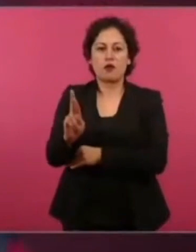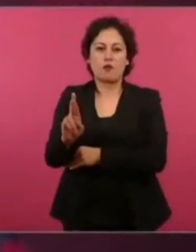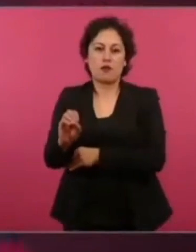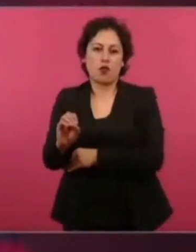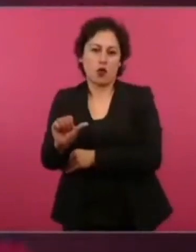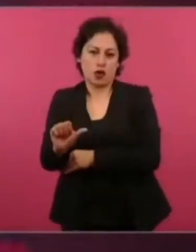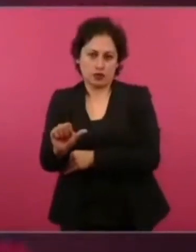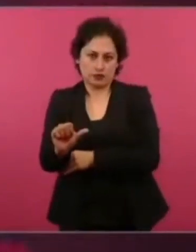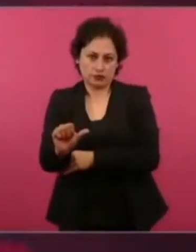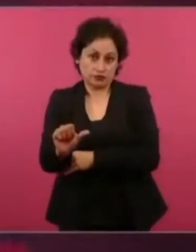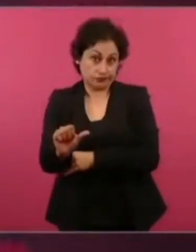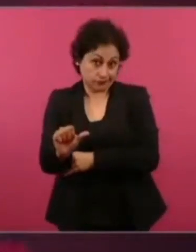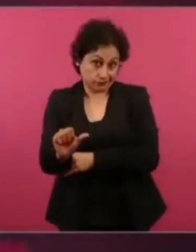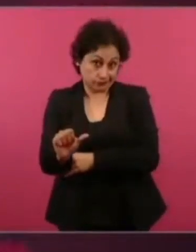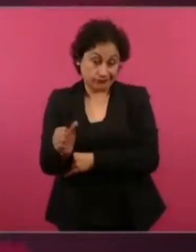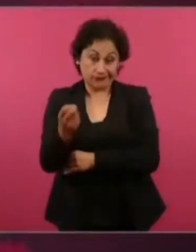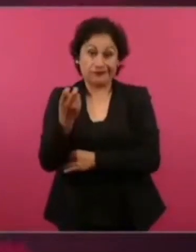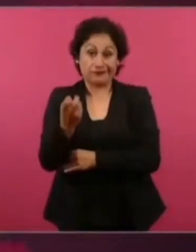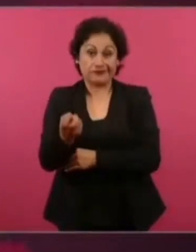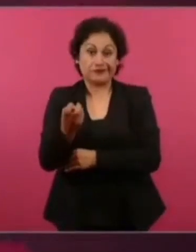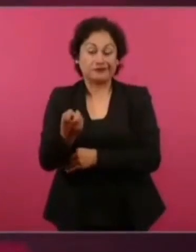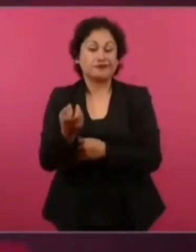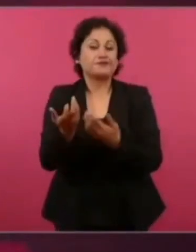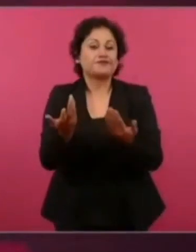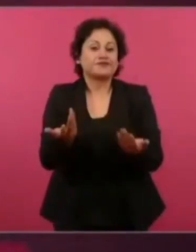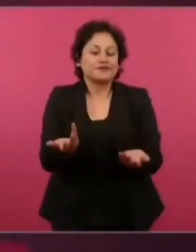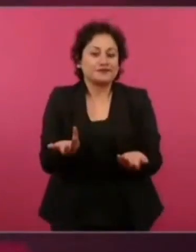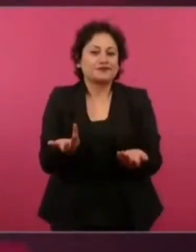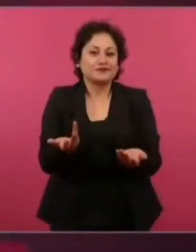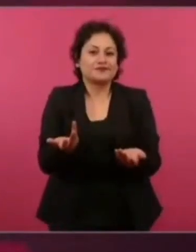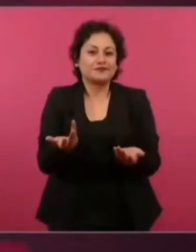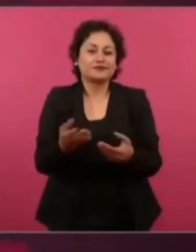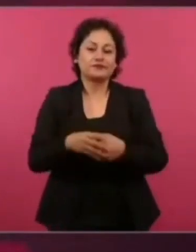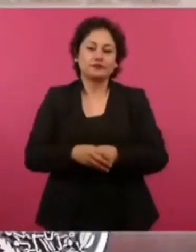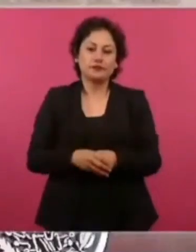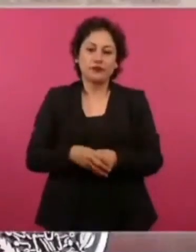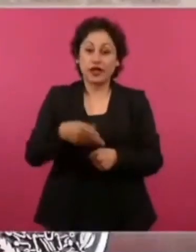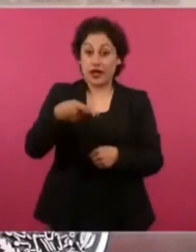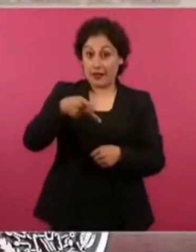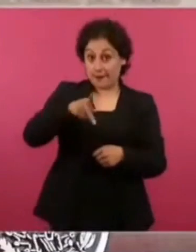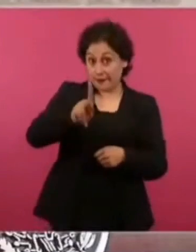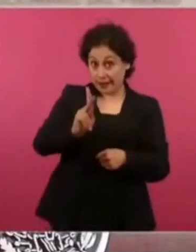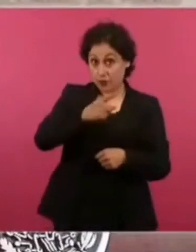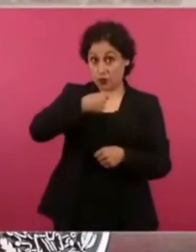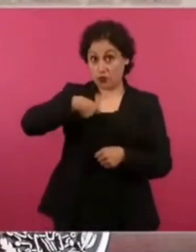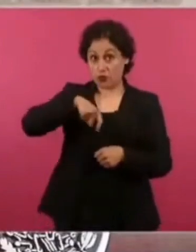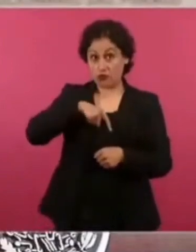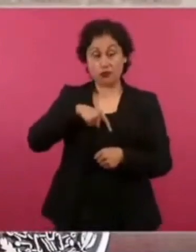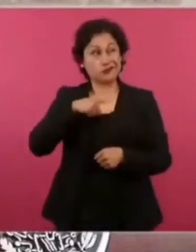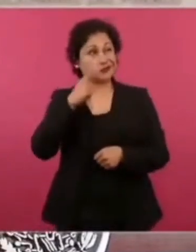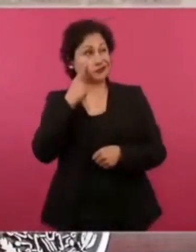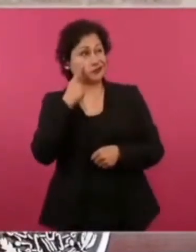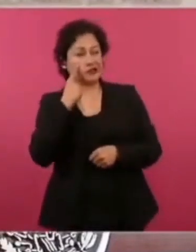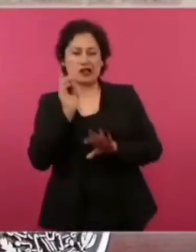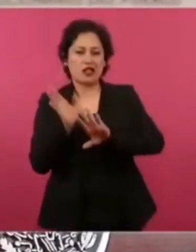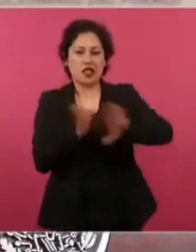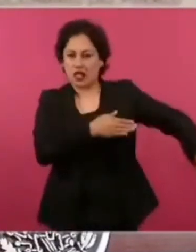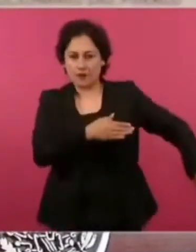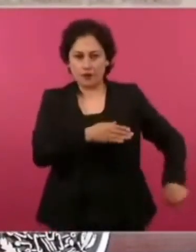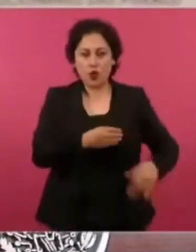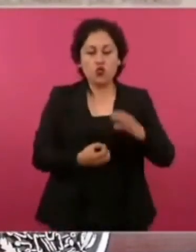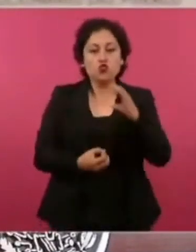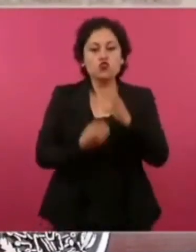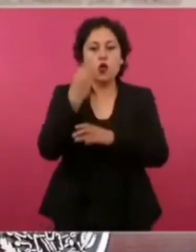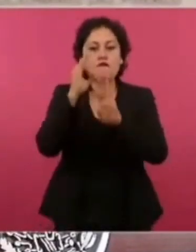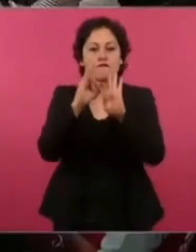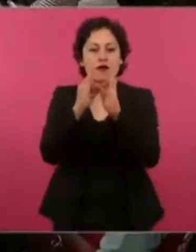Entonces, con una nueva fórmula que es ayudar a los de abajo, a los de la base de la